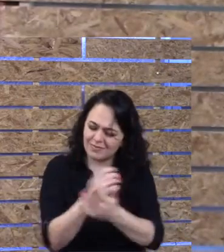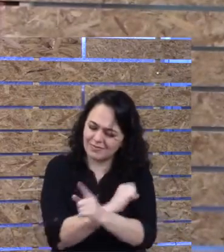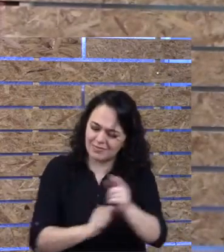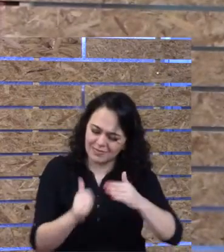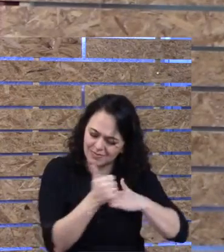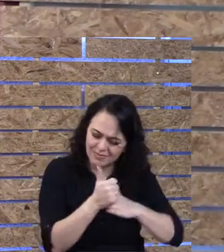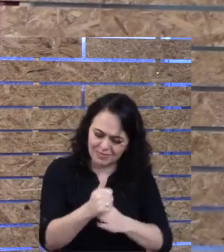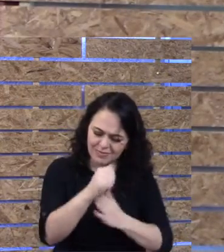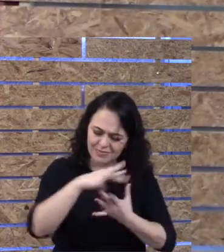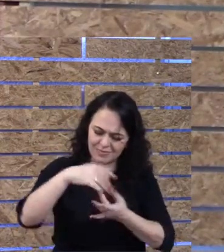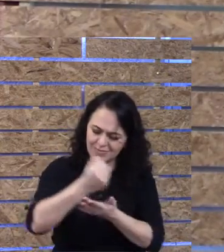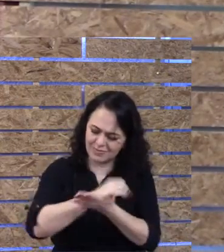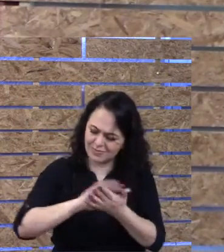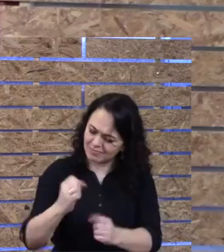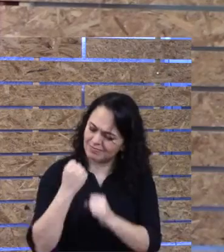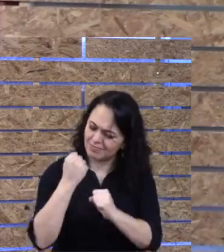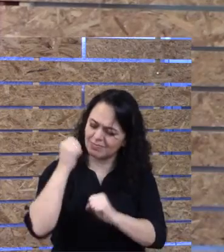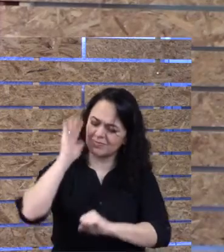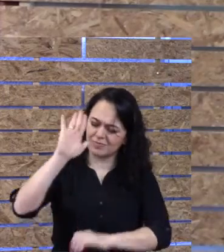Bueno,